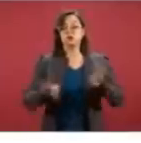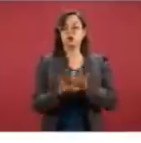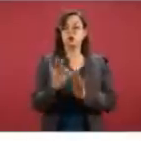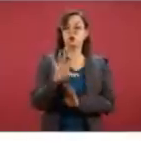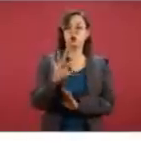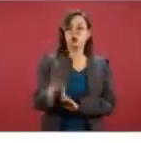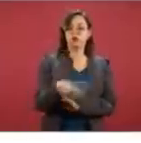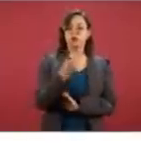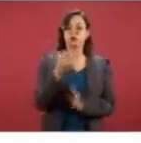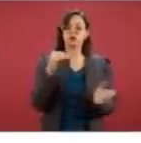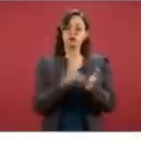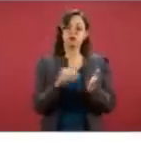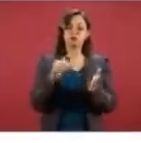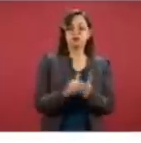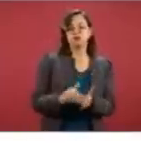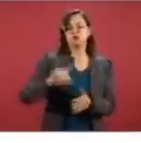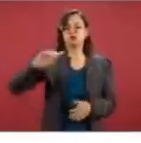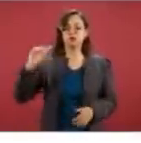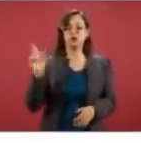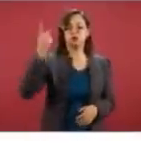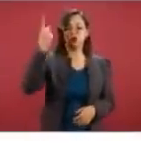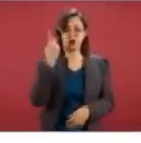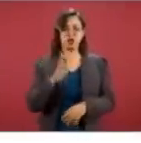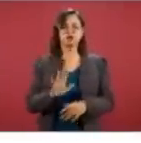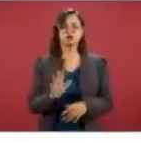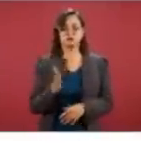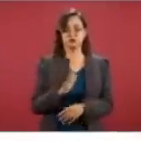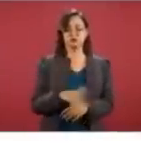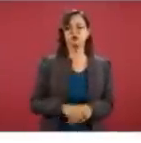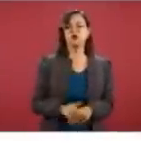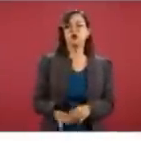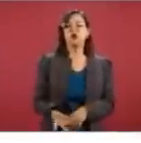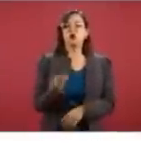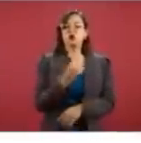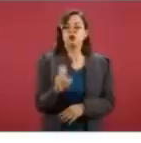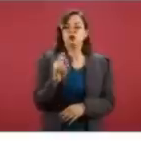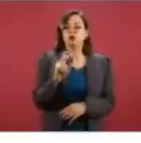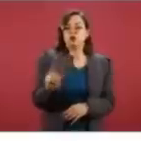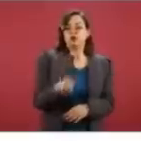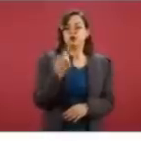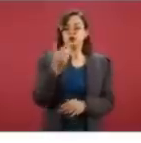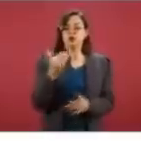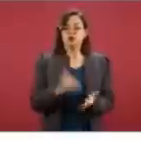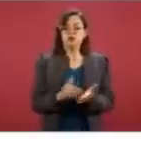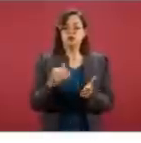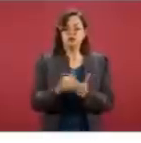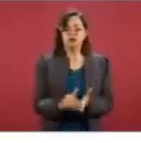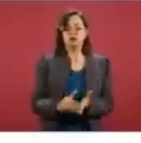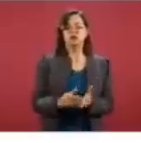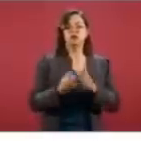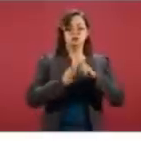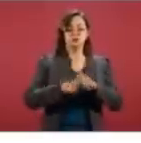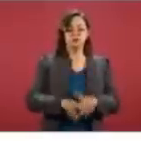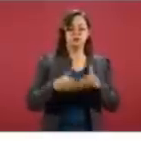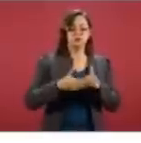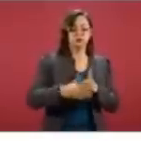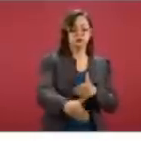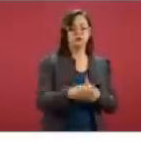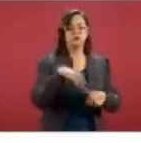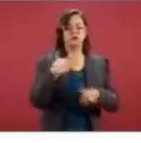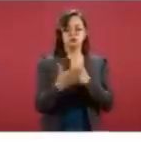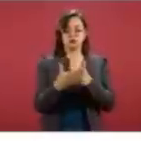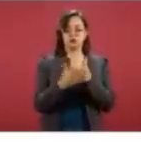mil millones de dólares, de los cuales 431 mil millones se podrían implementar en el año